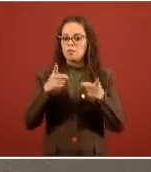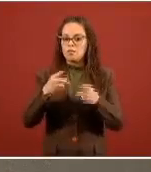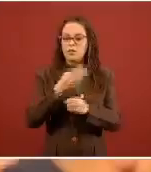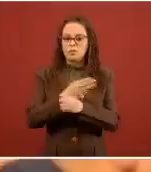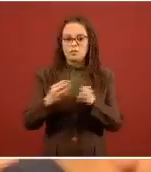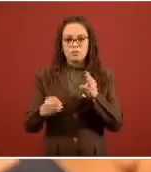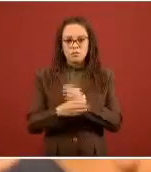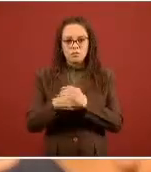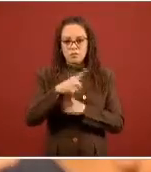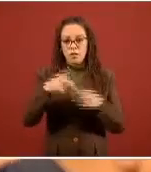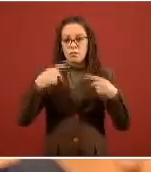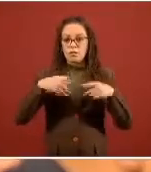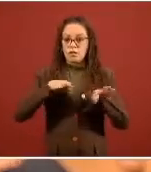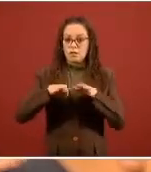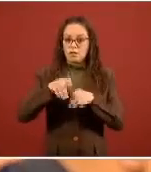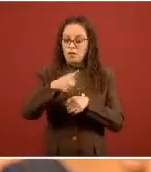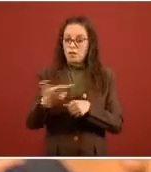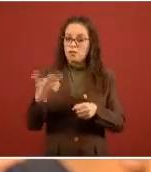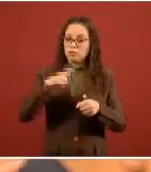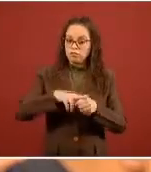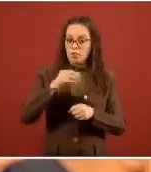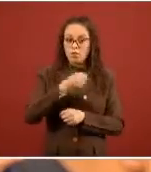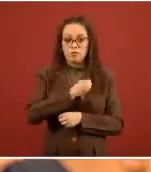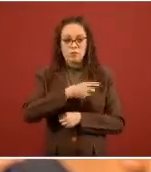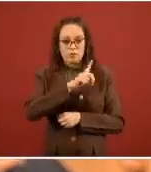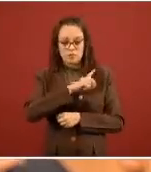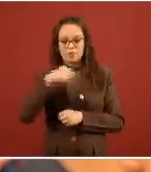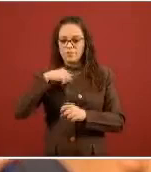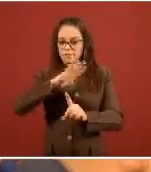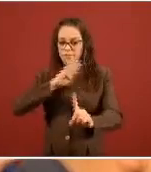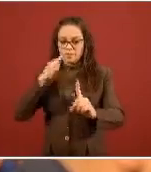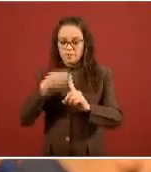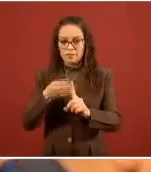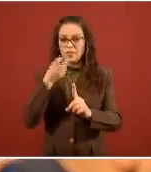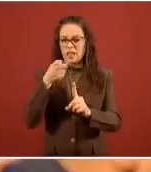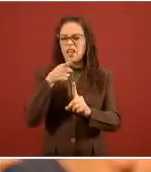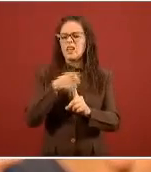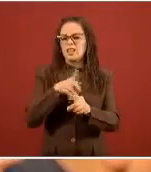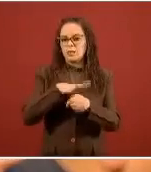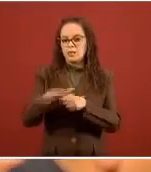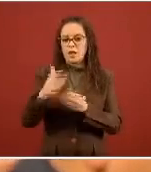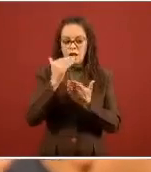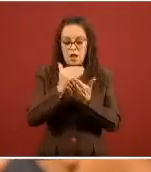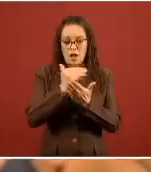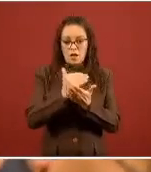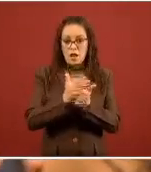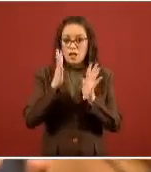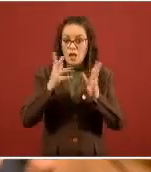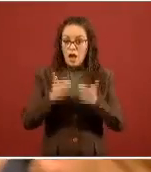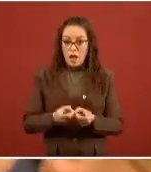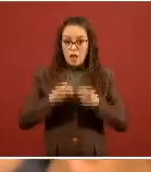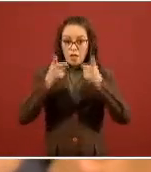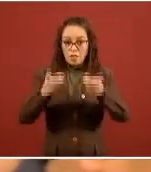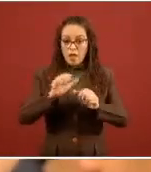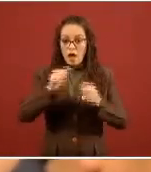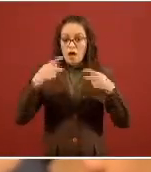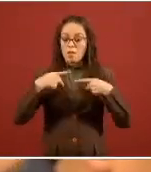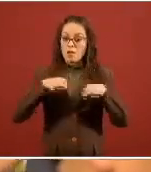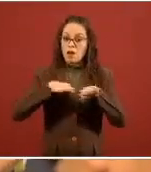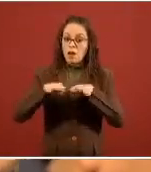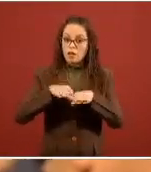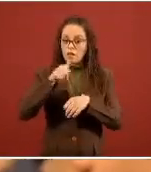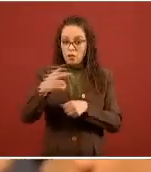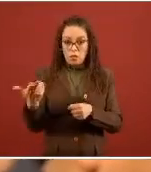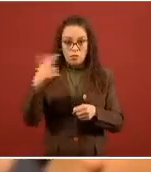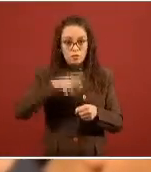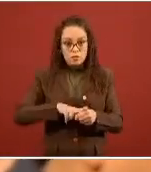salud. Y mi pregunta va específicamente si es que esta guía se ha entregado ya al personal médico de las instituciones de salud pública, es